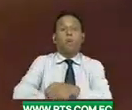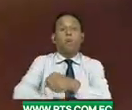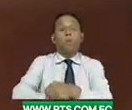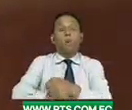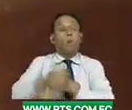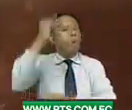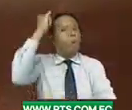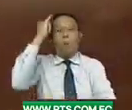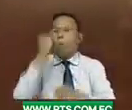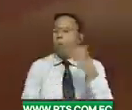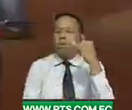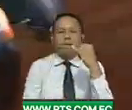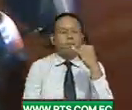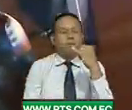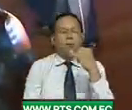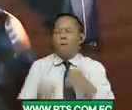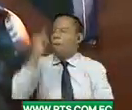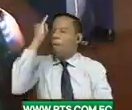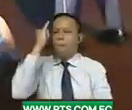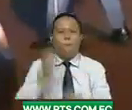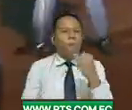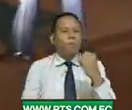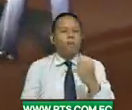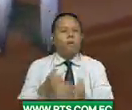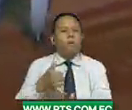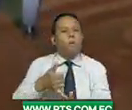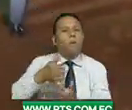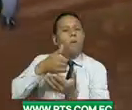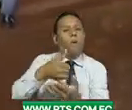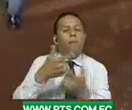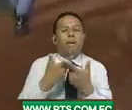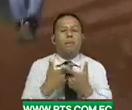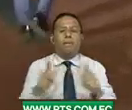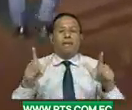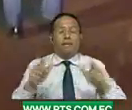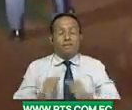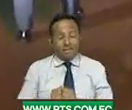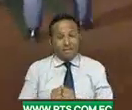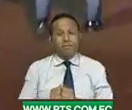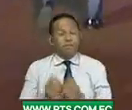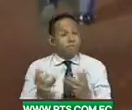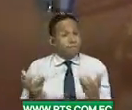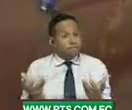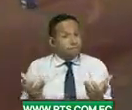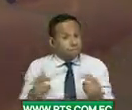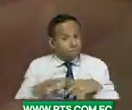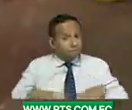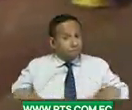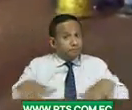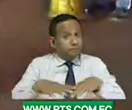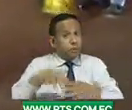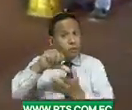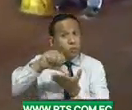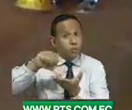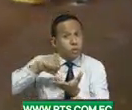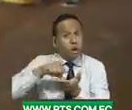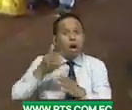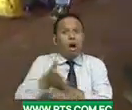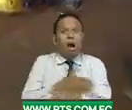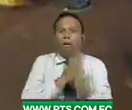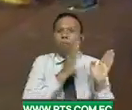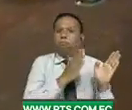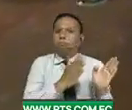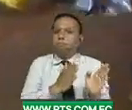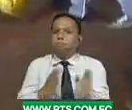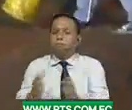única, de la Copa Libertadores. Para esto, nuestra ciudad se ha preparado con un mega